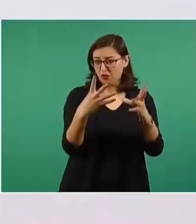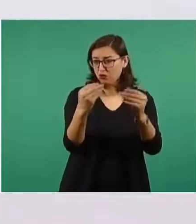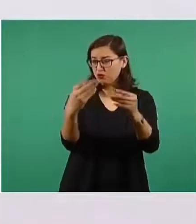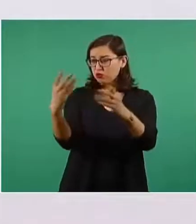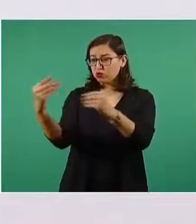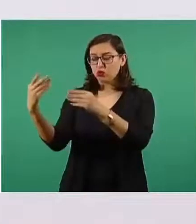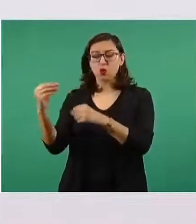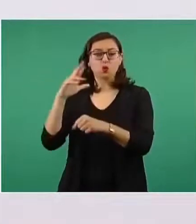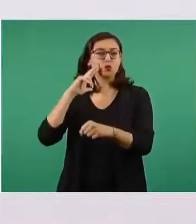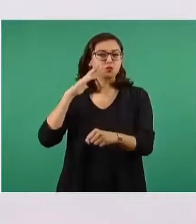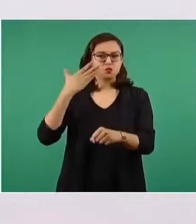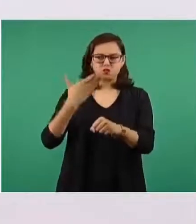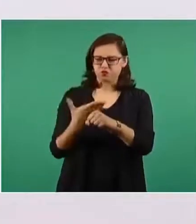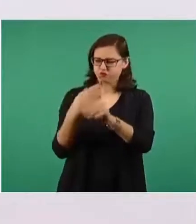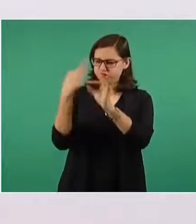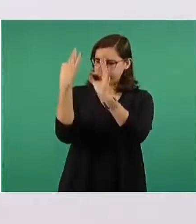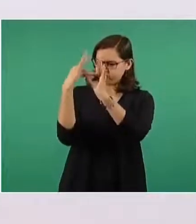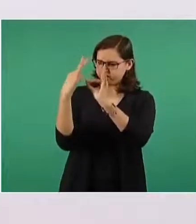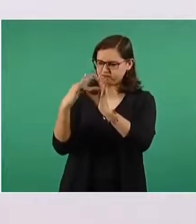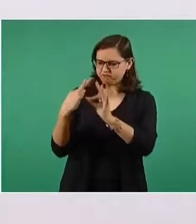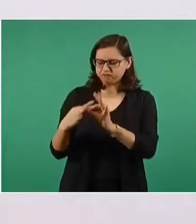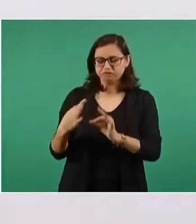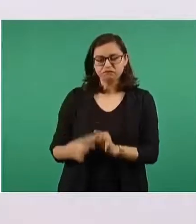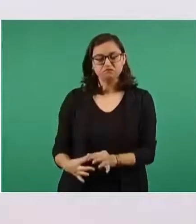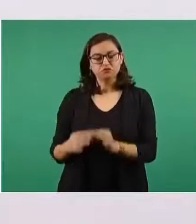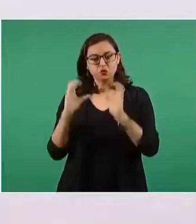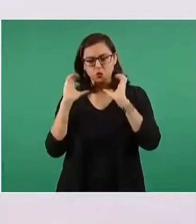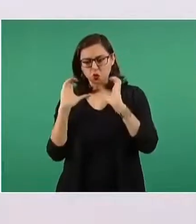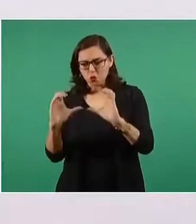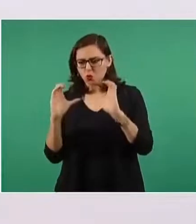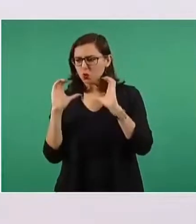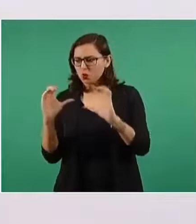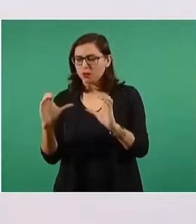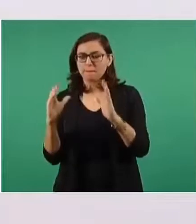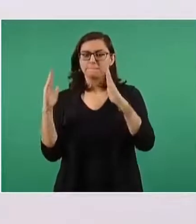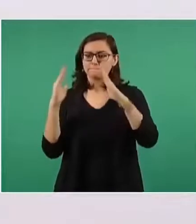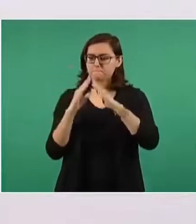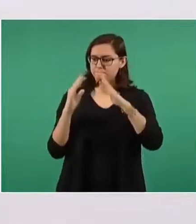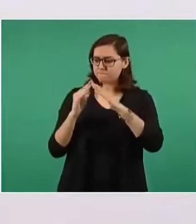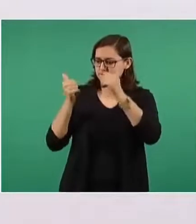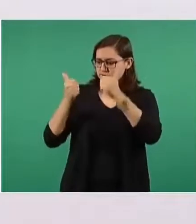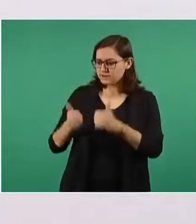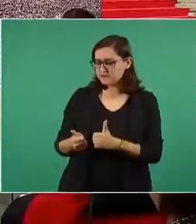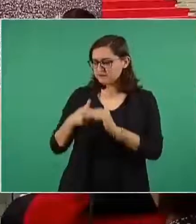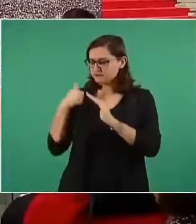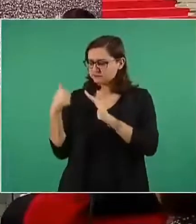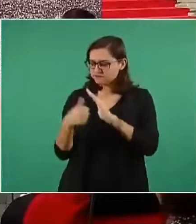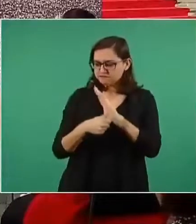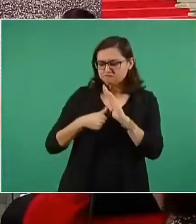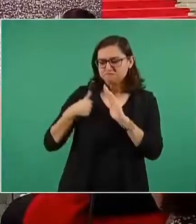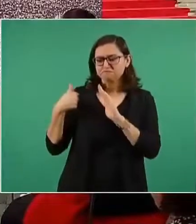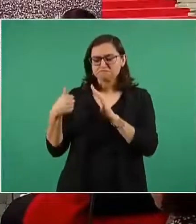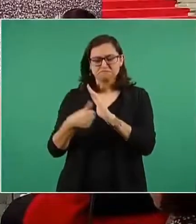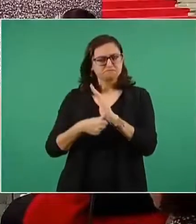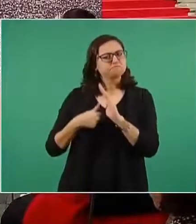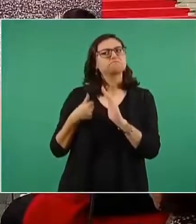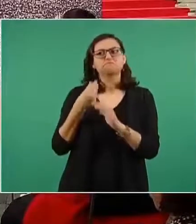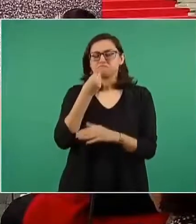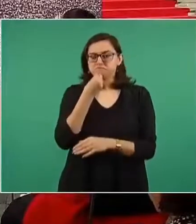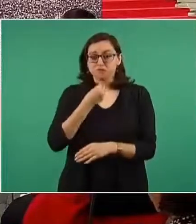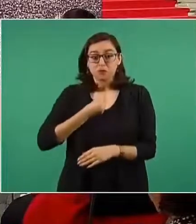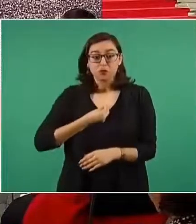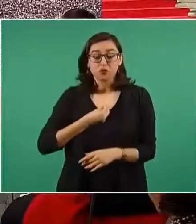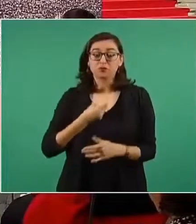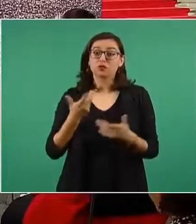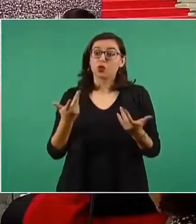natural en un país que entró al mundo moderno en el siglo XVI